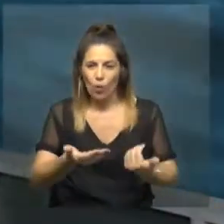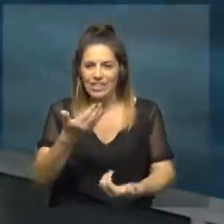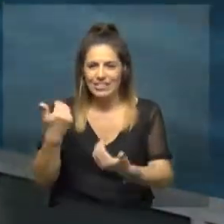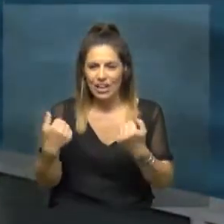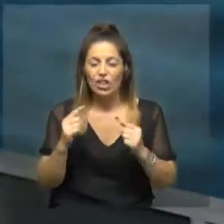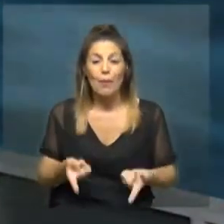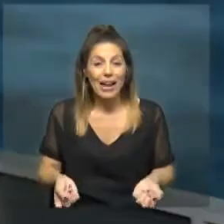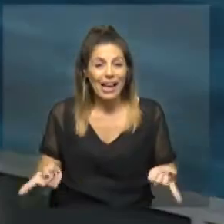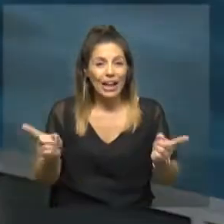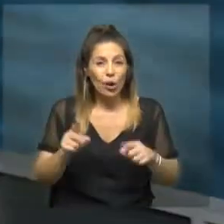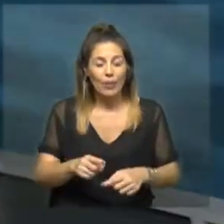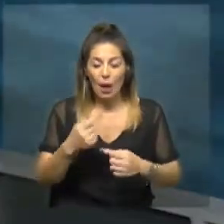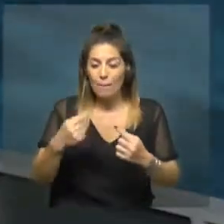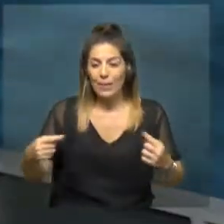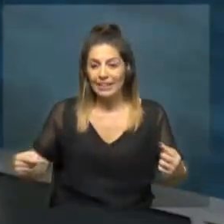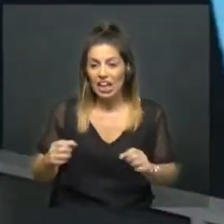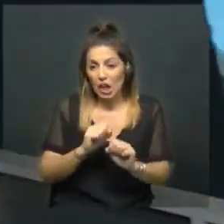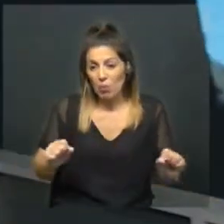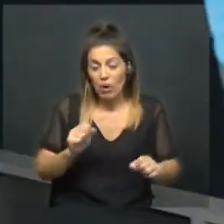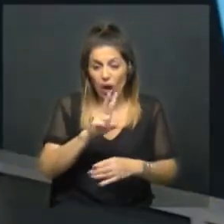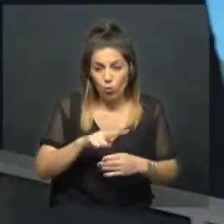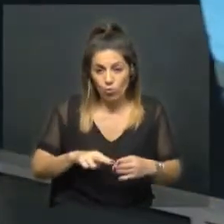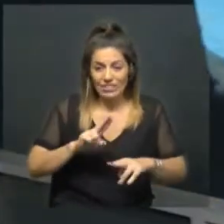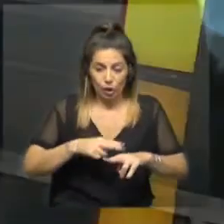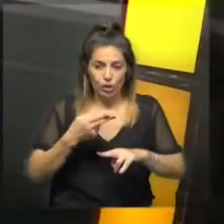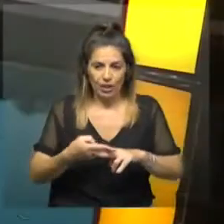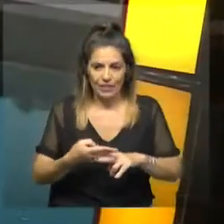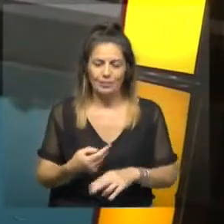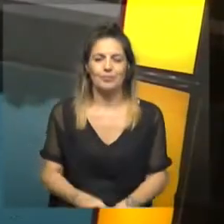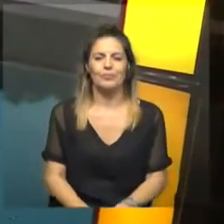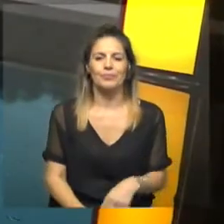para recuperar el material que pueda ser de utilidad. Vemos la primera parte.